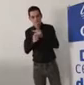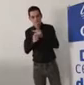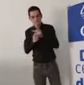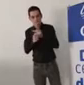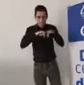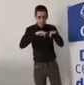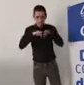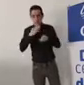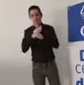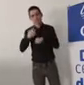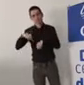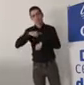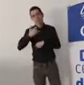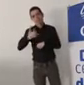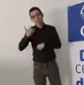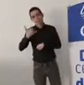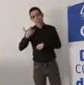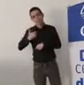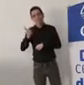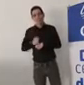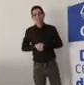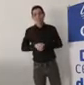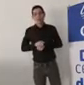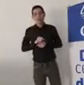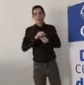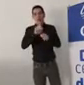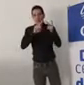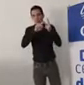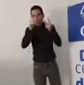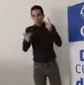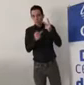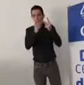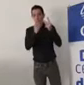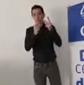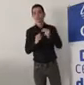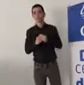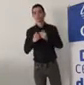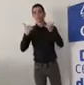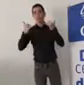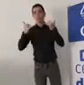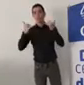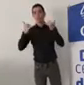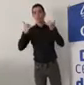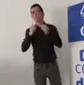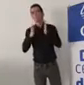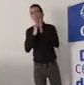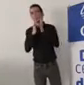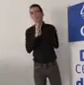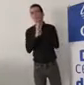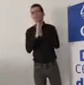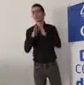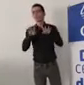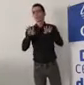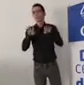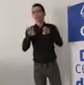pregunta. Y siguiente diapositiva. ¿Cómo participan los jóvenes? Una cosa es por qué tenemos que participar, y otra es que la ciudadanía,